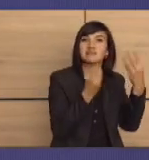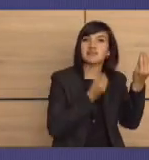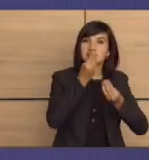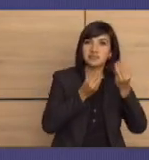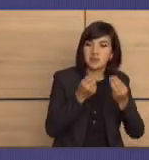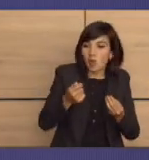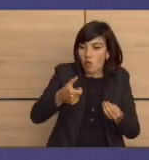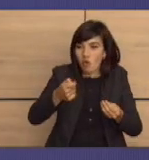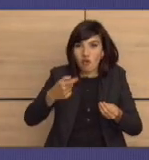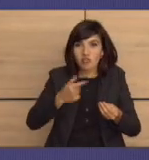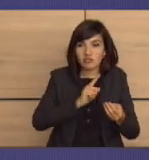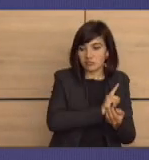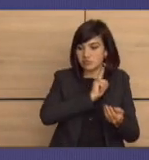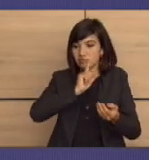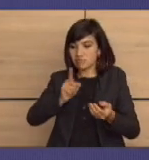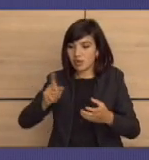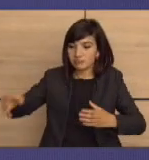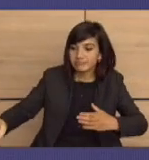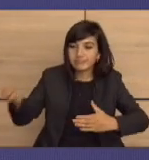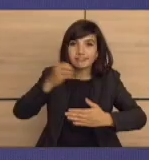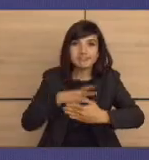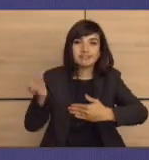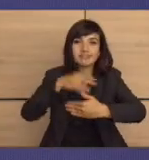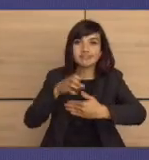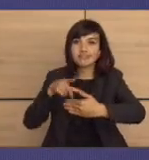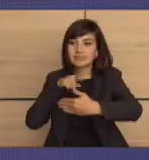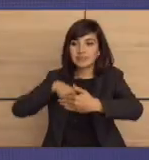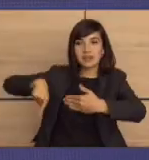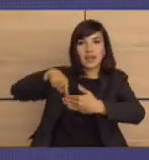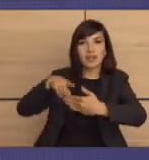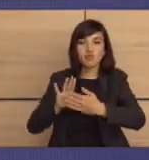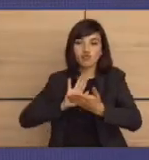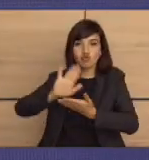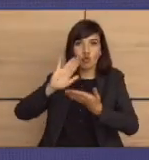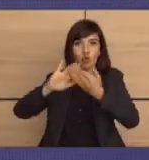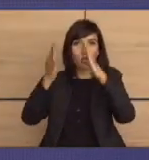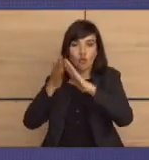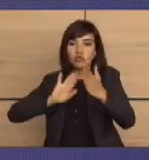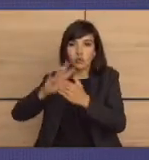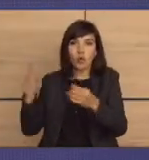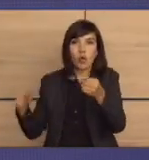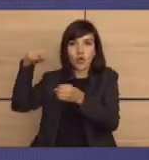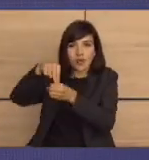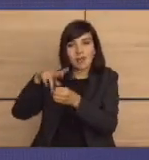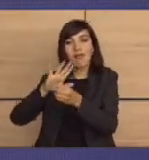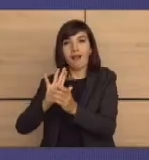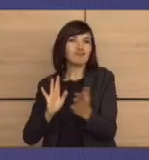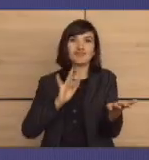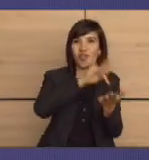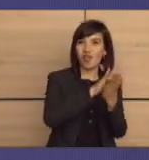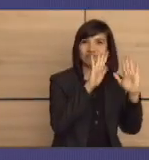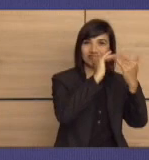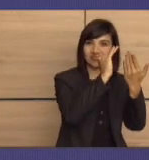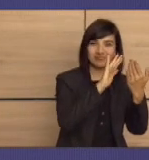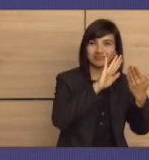la luna, están en otro momento y están construyendo su historia. Entonces el país viene avanzando muy bien, y pienso que esta es